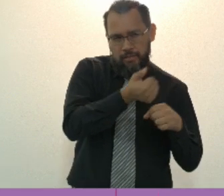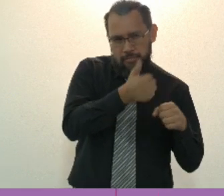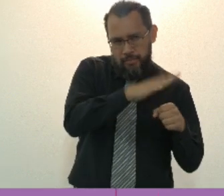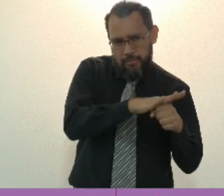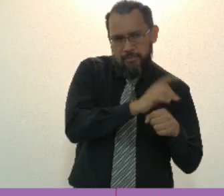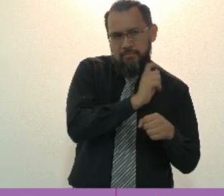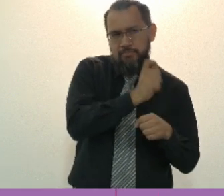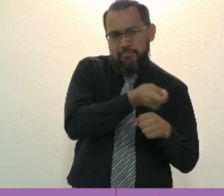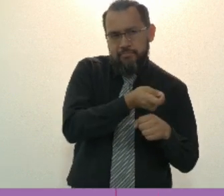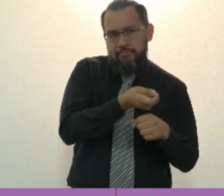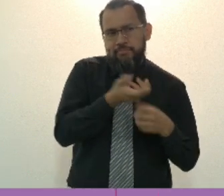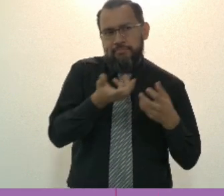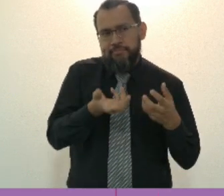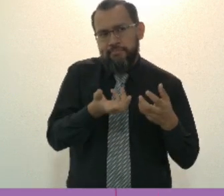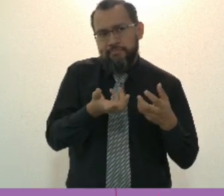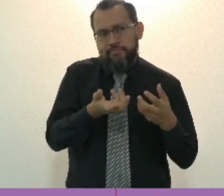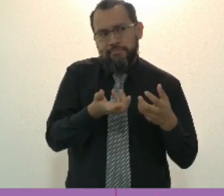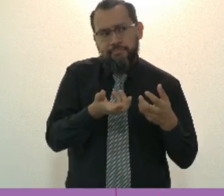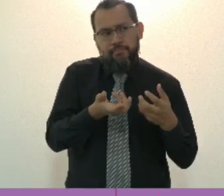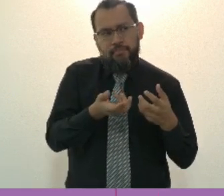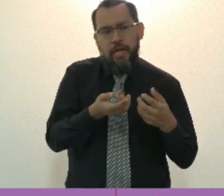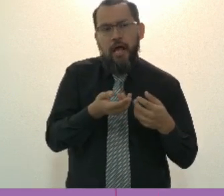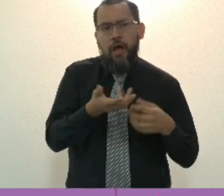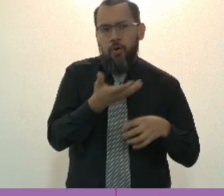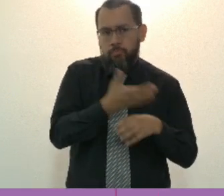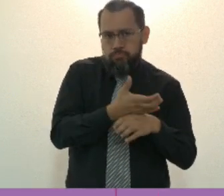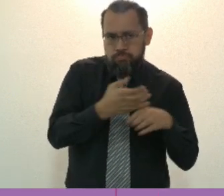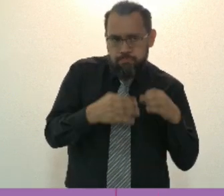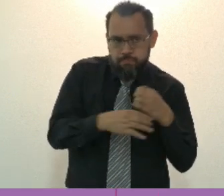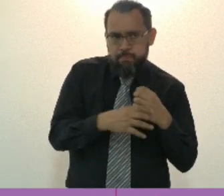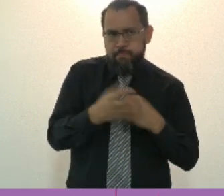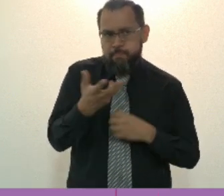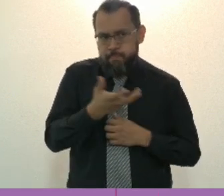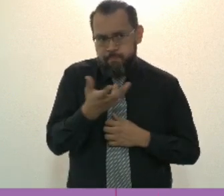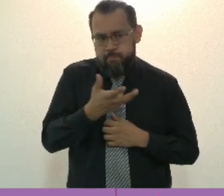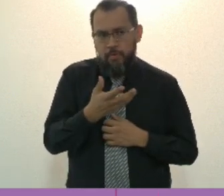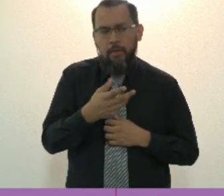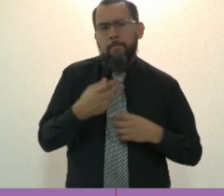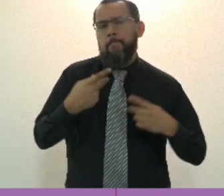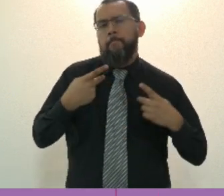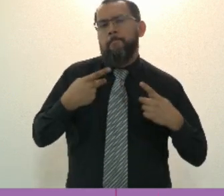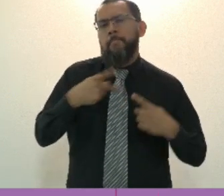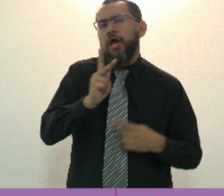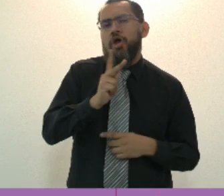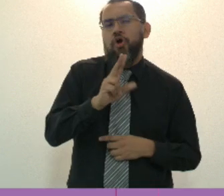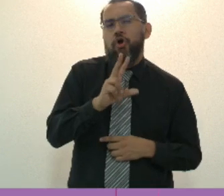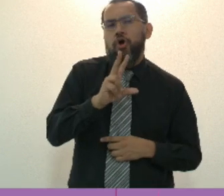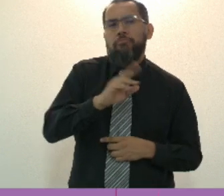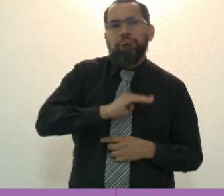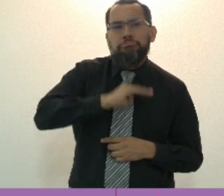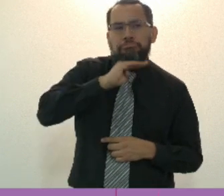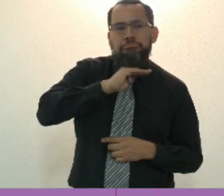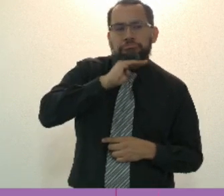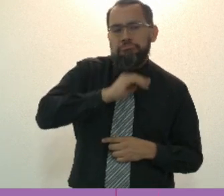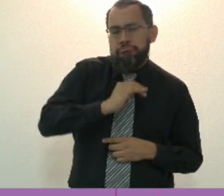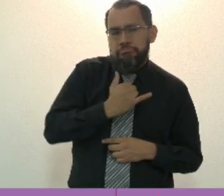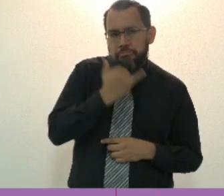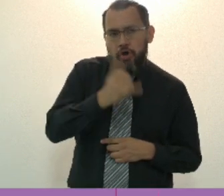ver con el quehacer, pero sin dolo, y las